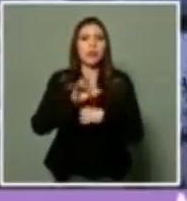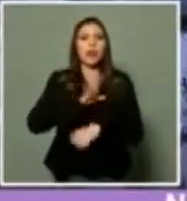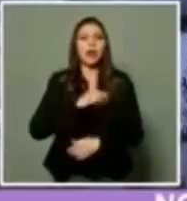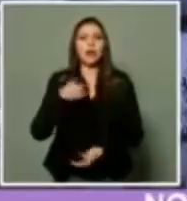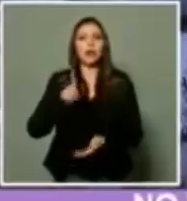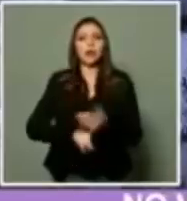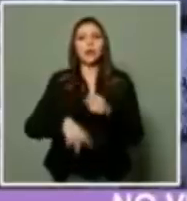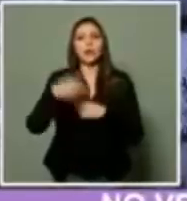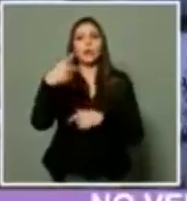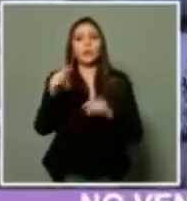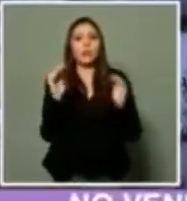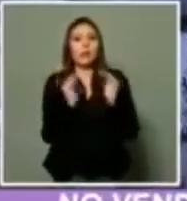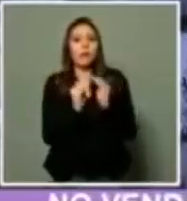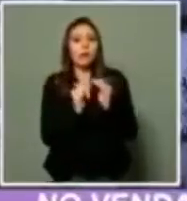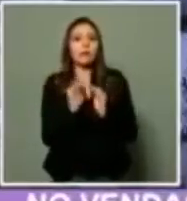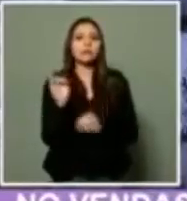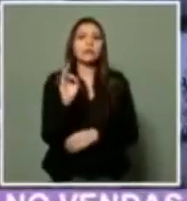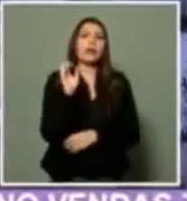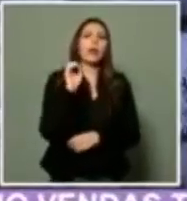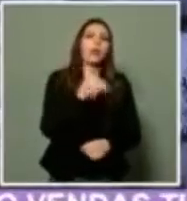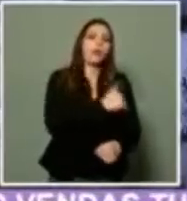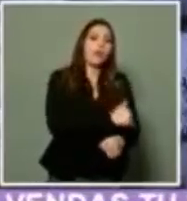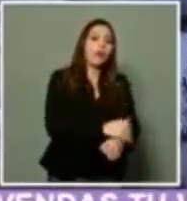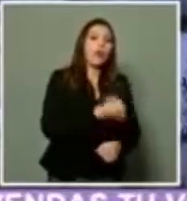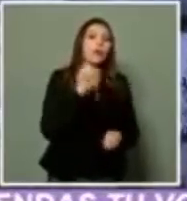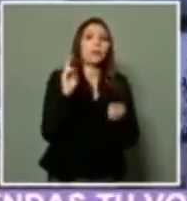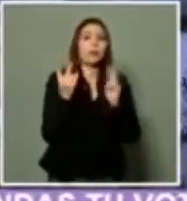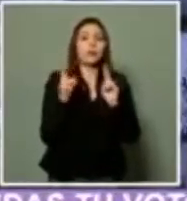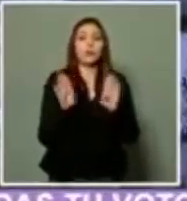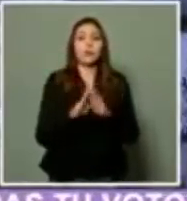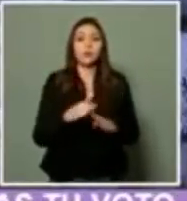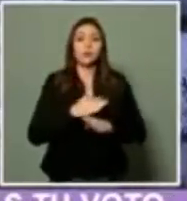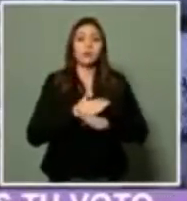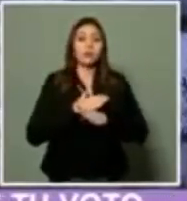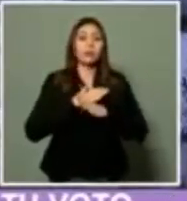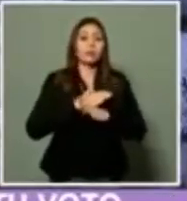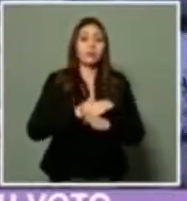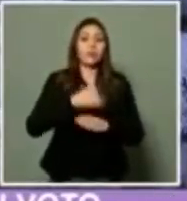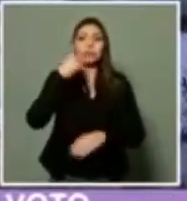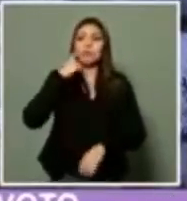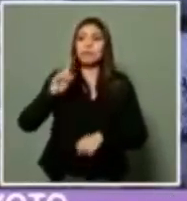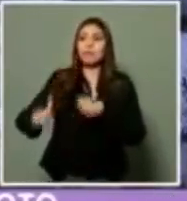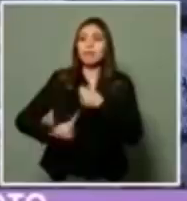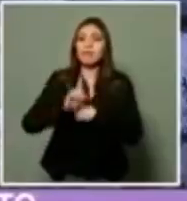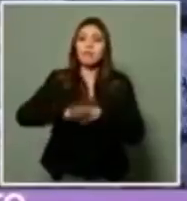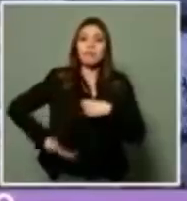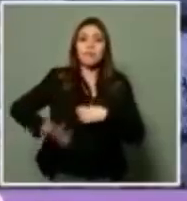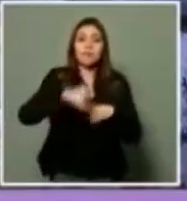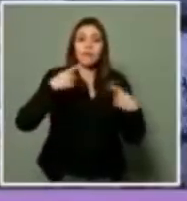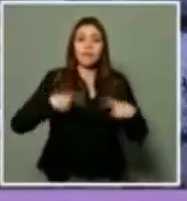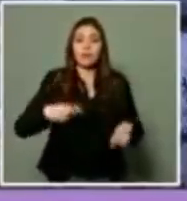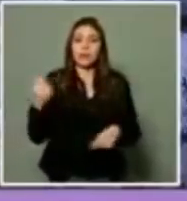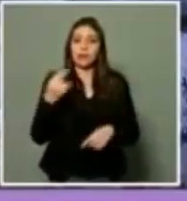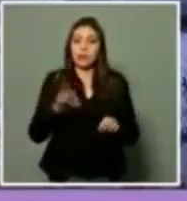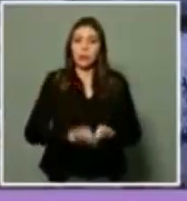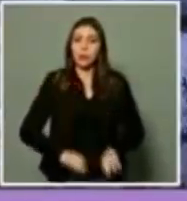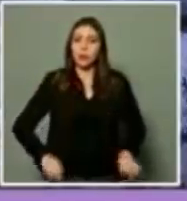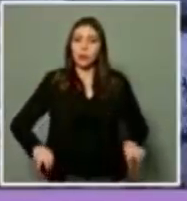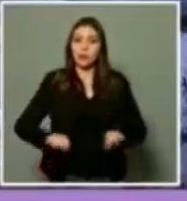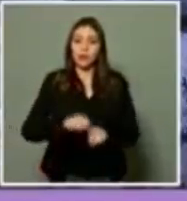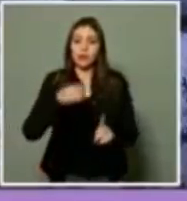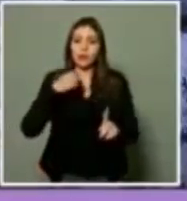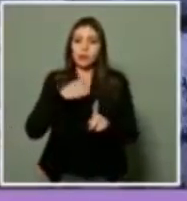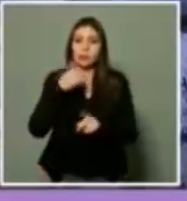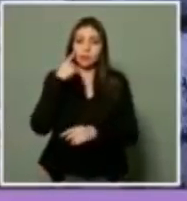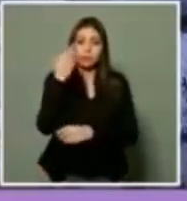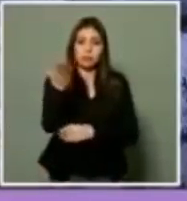familiar, con los vecinos. La prevención social será una prioridad para ti y para mí. Las herramientas con las que vamos a prevenir